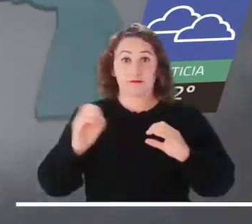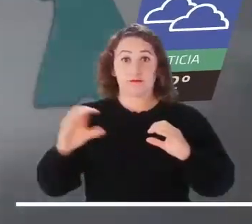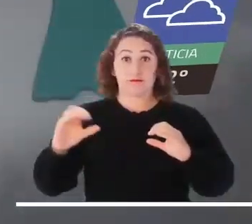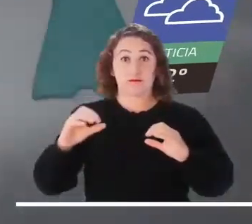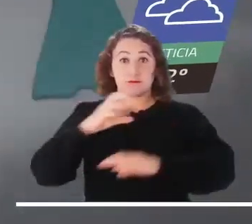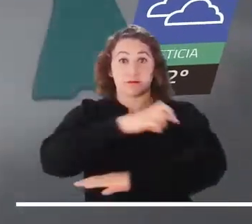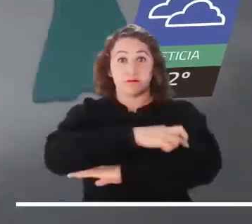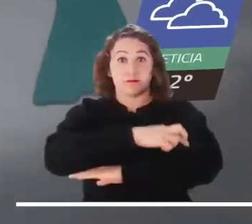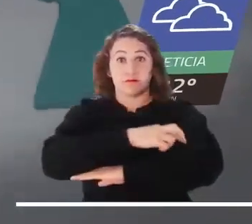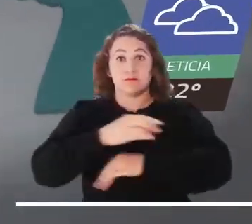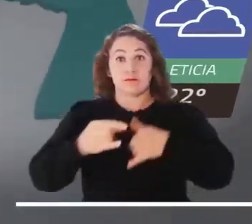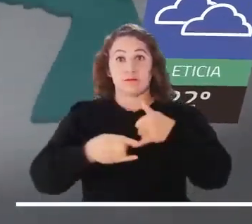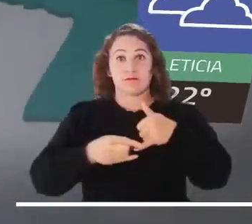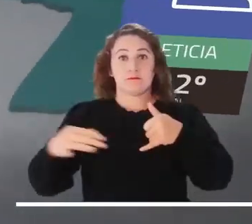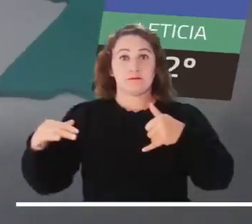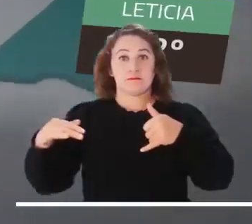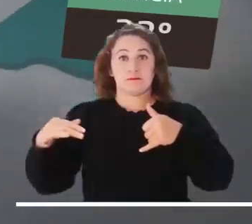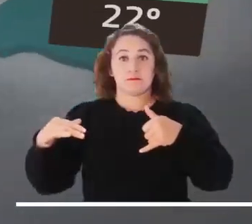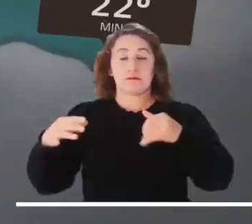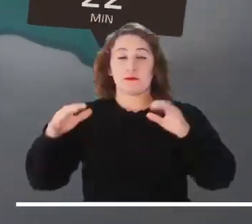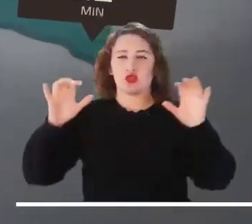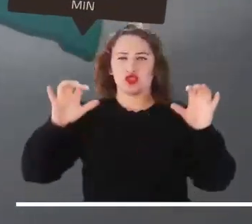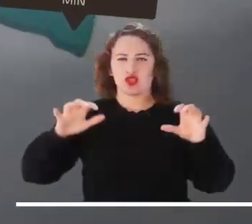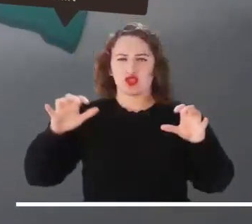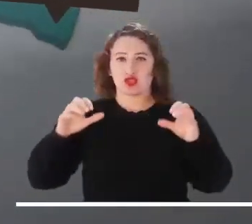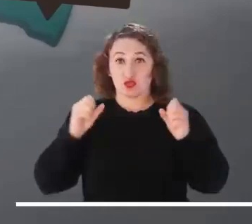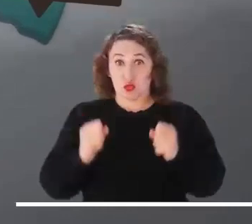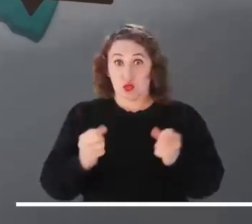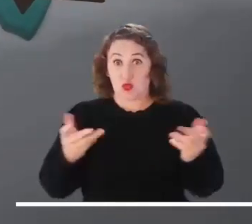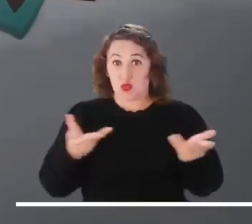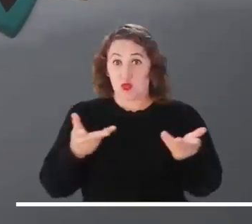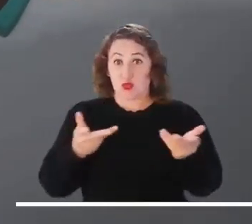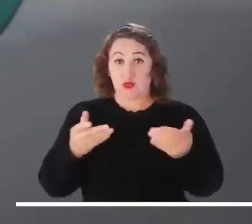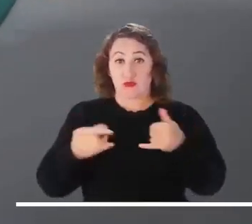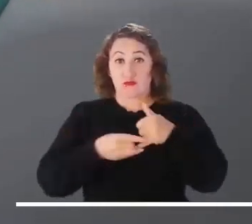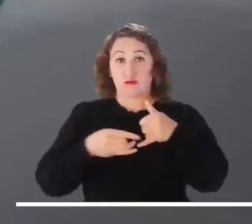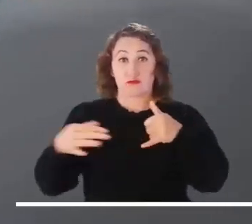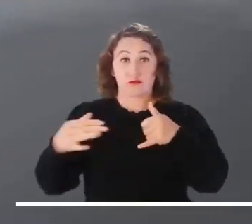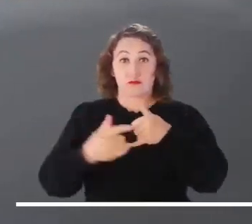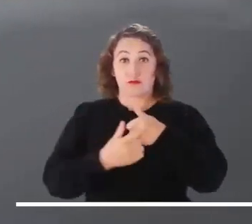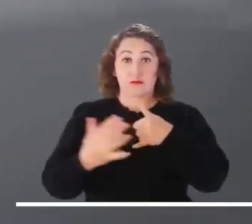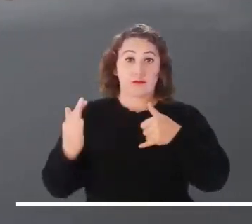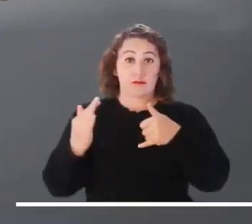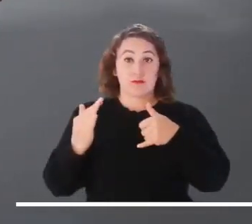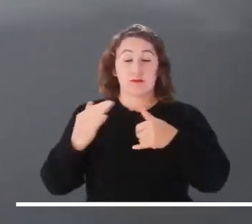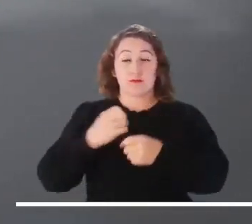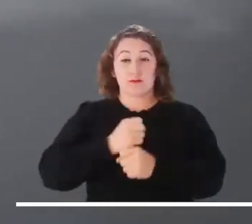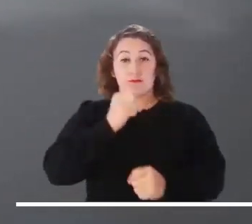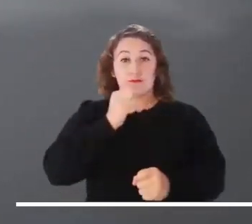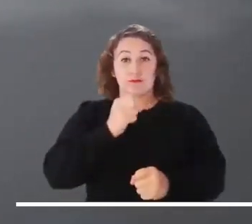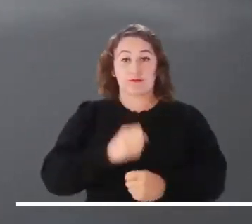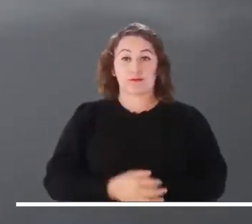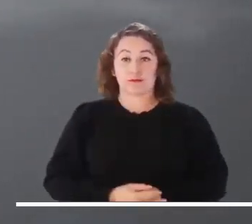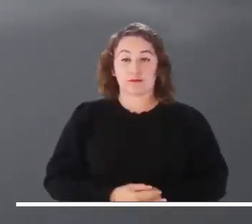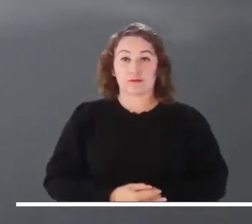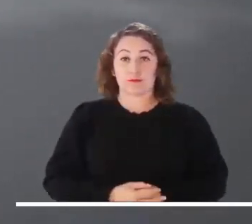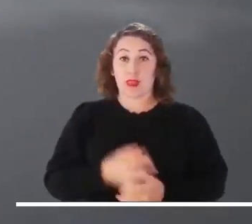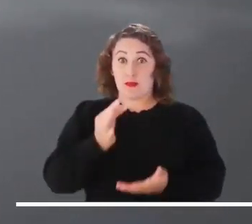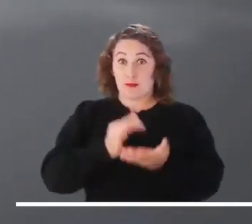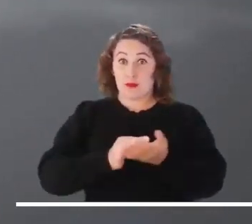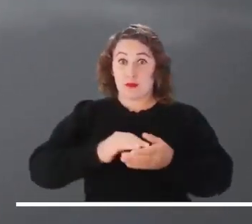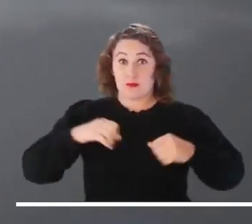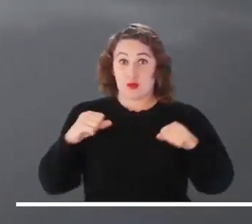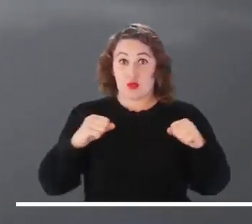Precipitaciones dispersas se calculan en Caquetá, el occidente de Putumayo y Guainía, mientras que lluvias intensas se anticipan en Guaviare